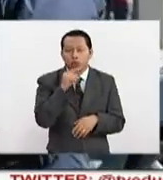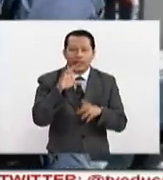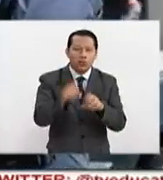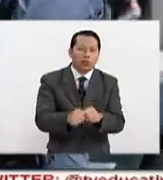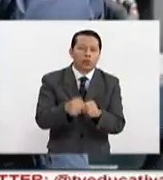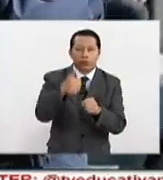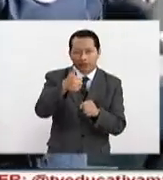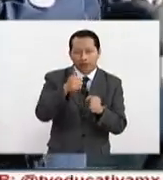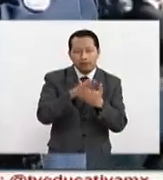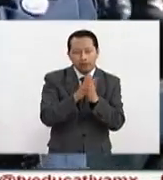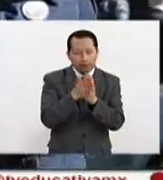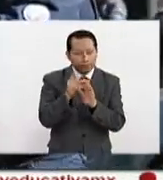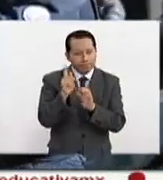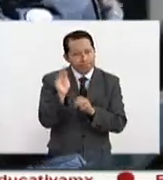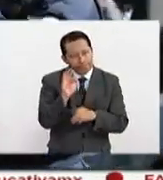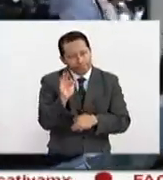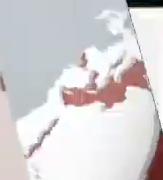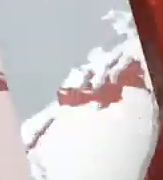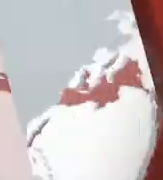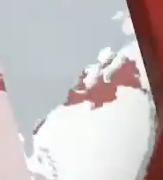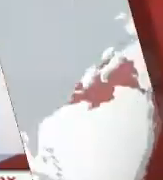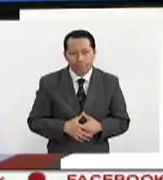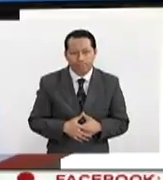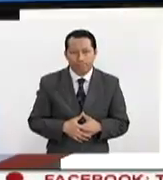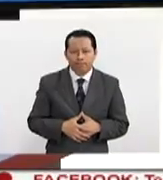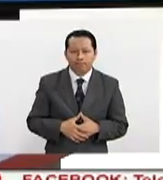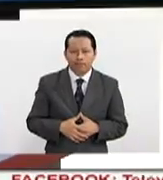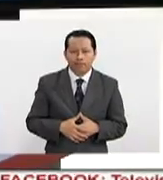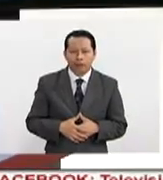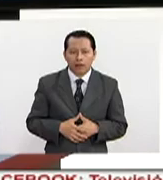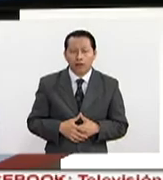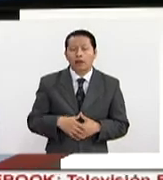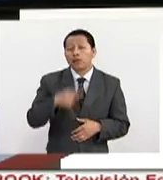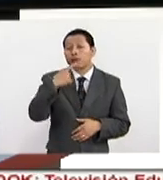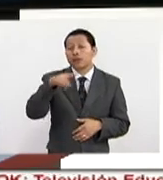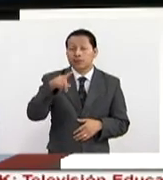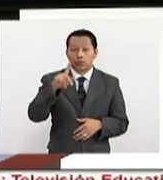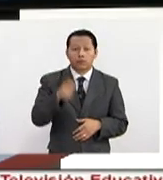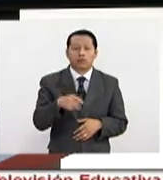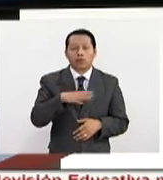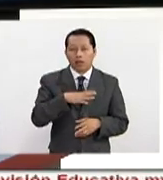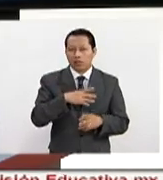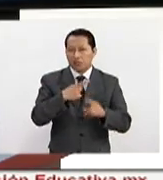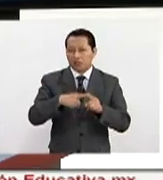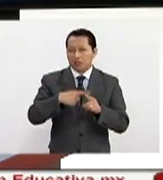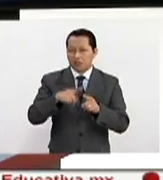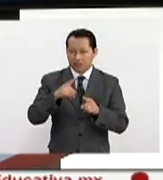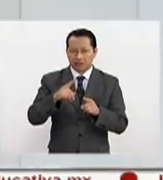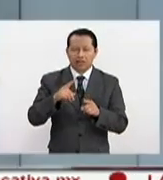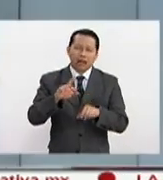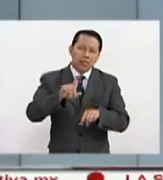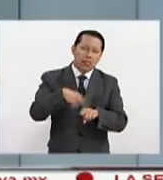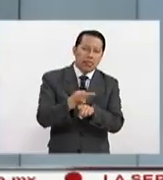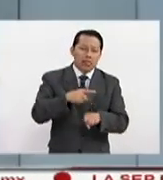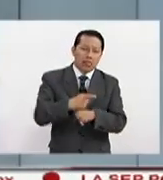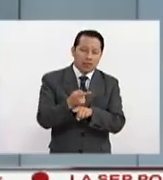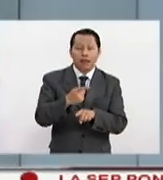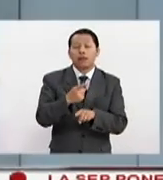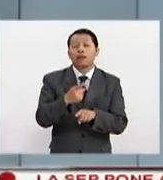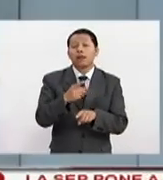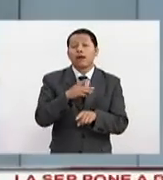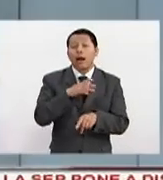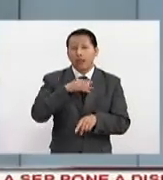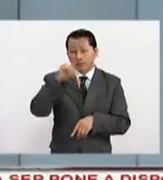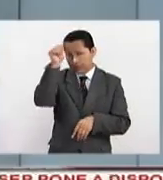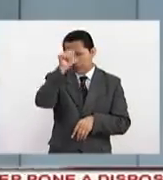6 sospechosos. Y acusado del delito de múltiples abusos sexuales, el cardenal George Pell,